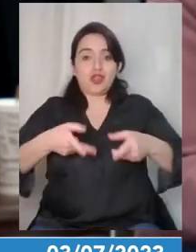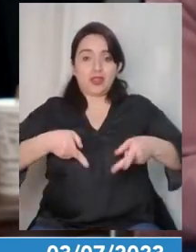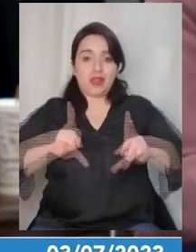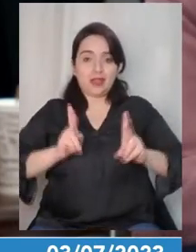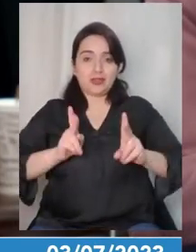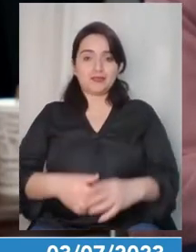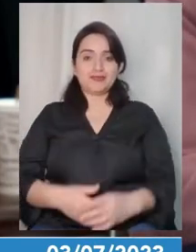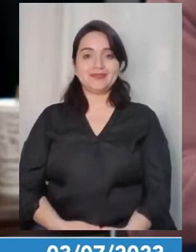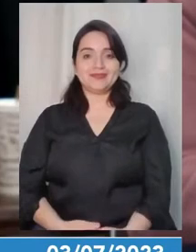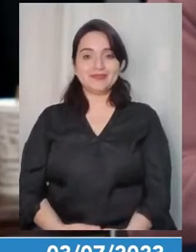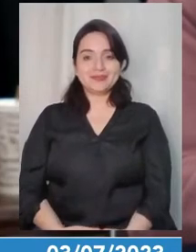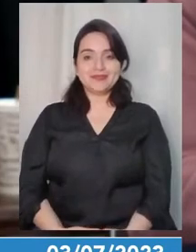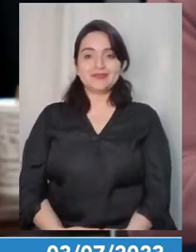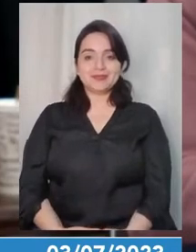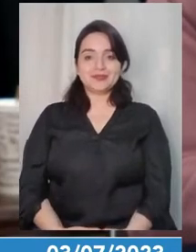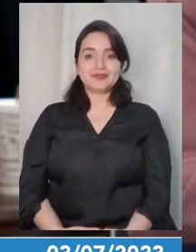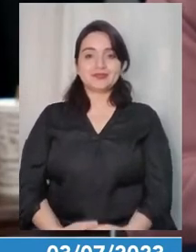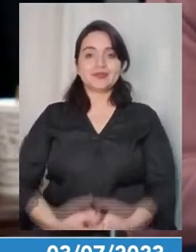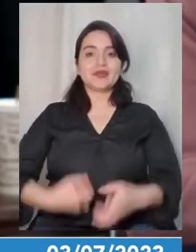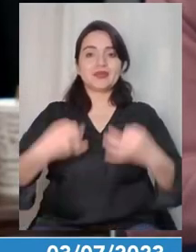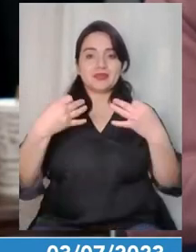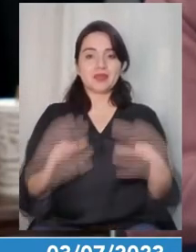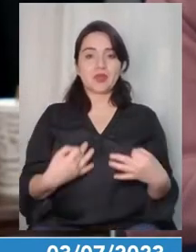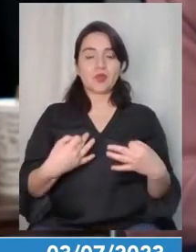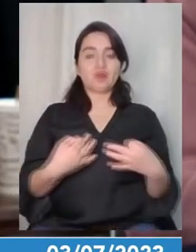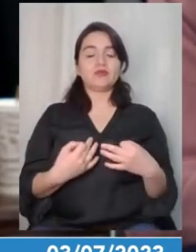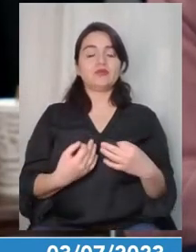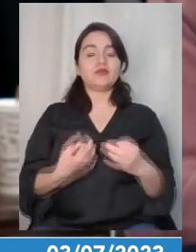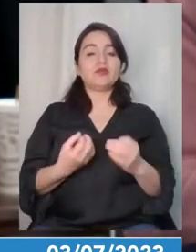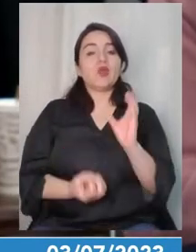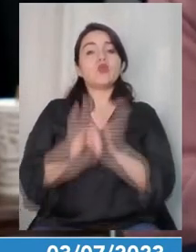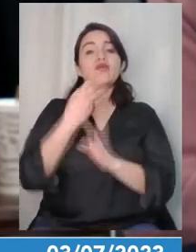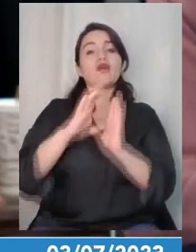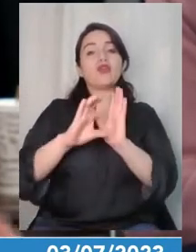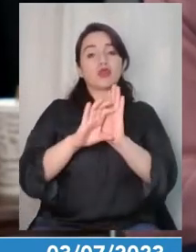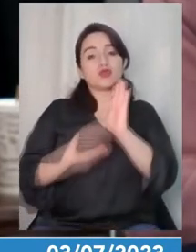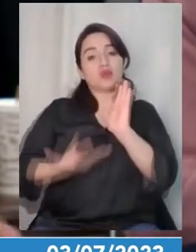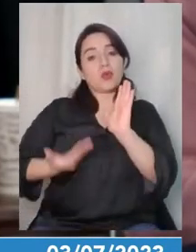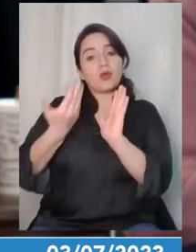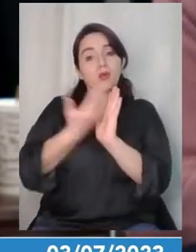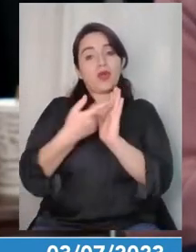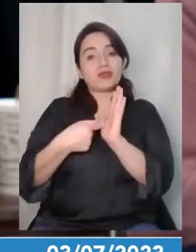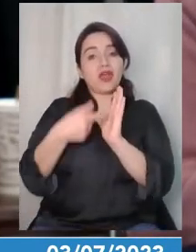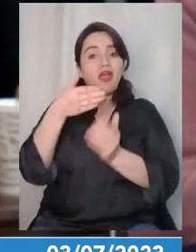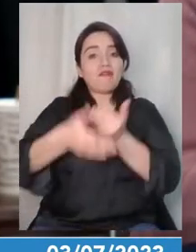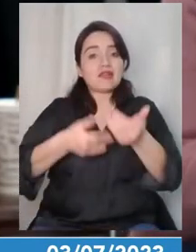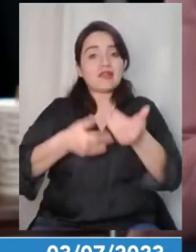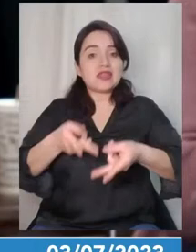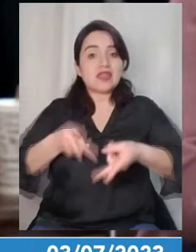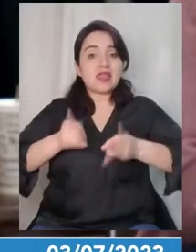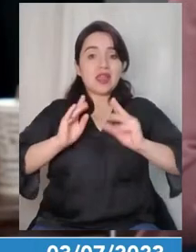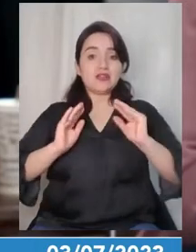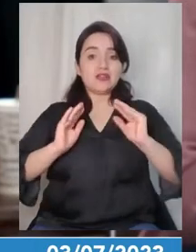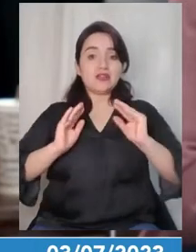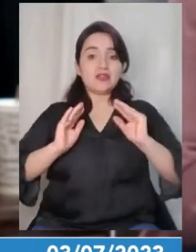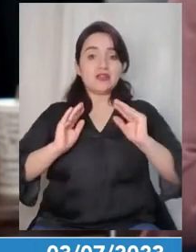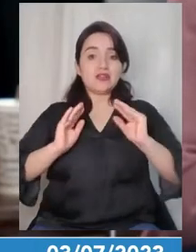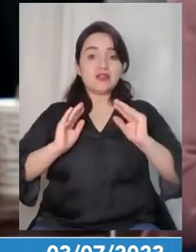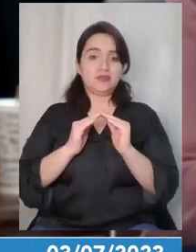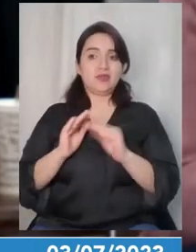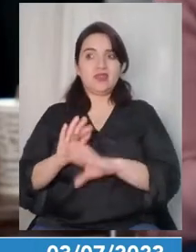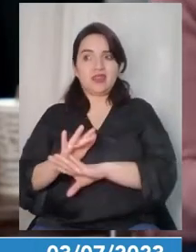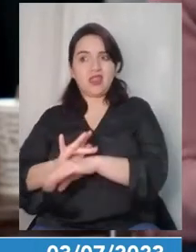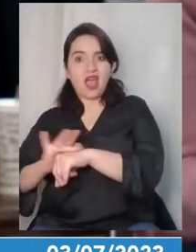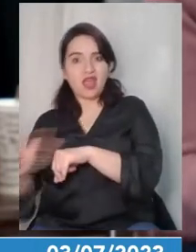el anteproyecto es un avance en materia de derecho habitacional. Yo creo que a esto hemos avanzado, así que yo celebro